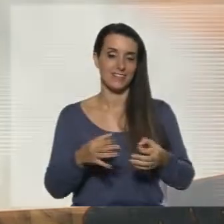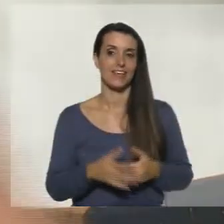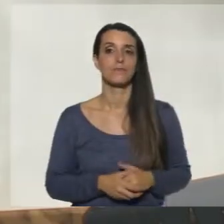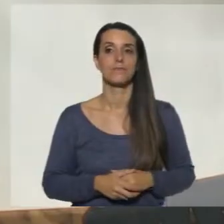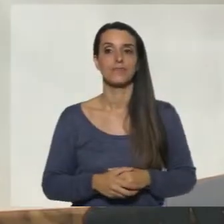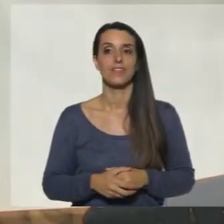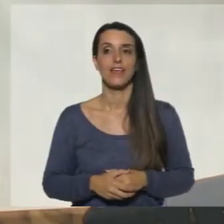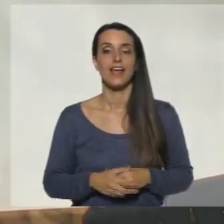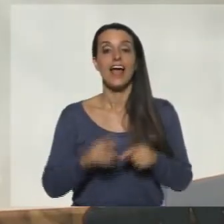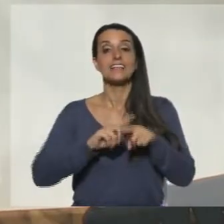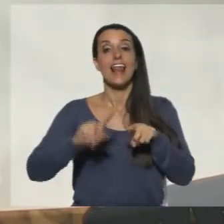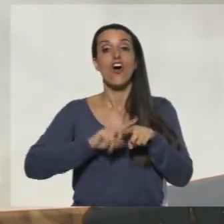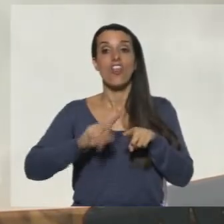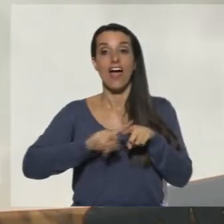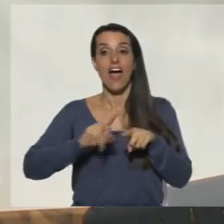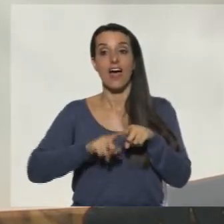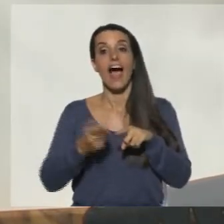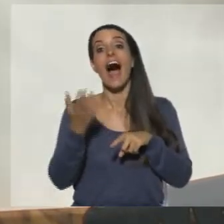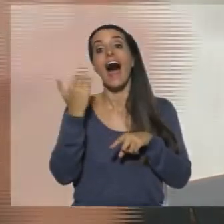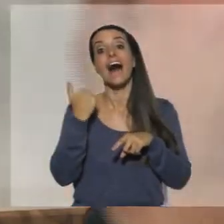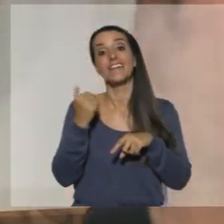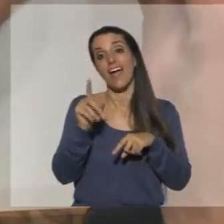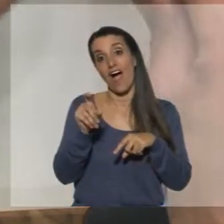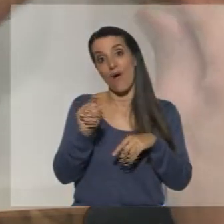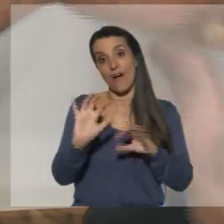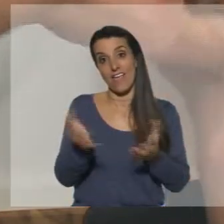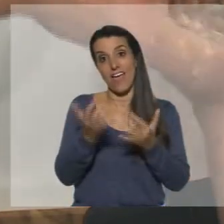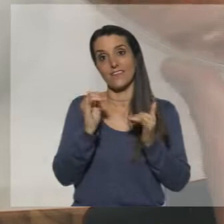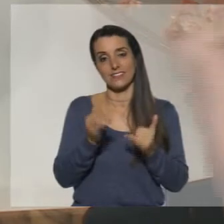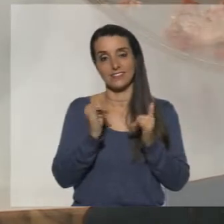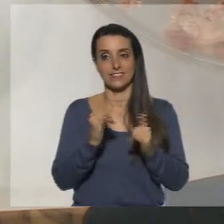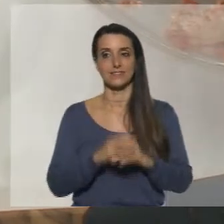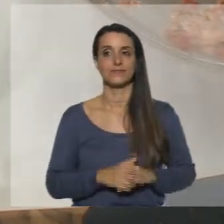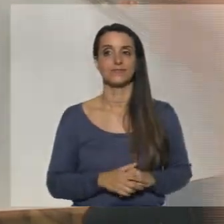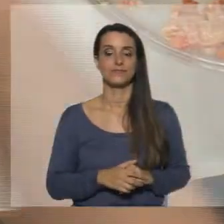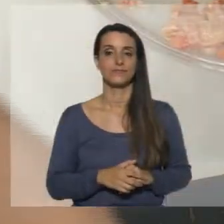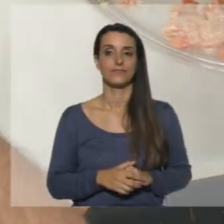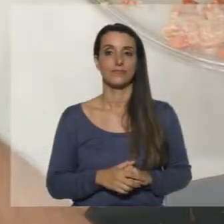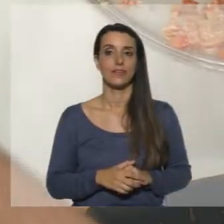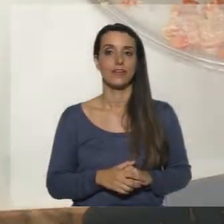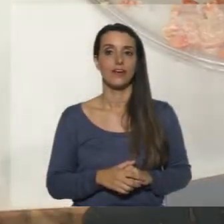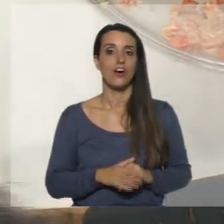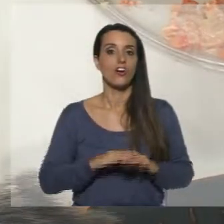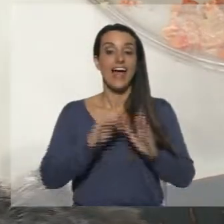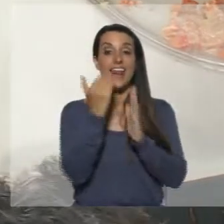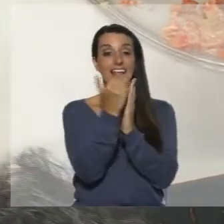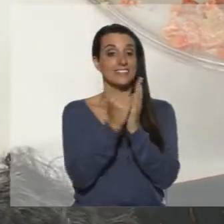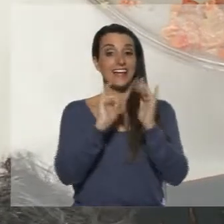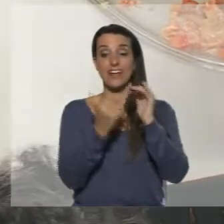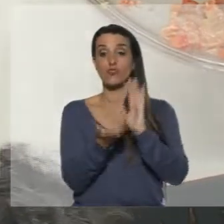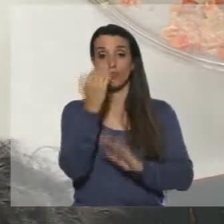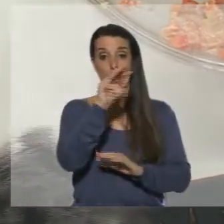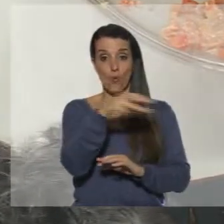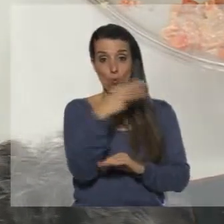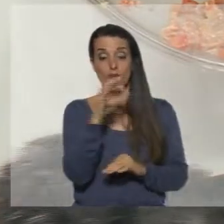ahí, la zanahoria hervida previamente. Perfecto. Ah, ya está ahí. La receta ya está en nuestras redes. Y ahí tapamos.